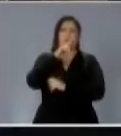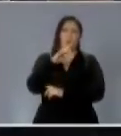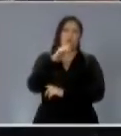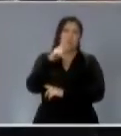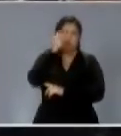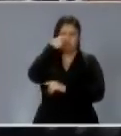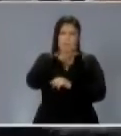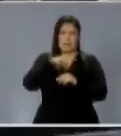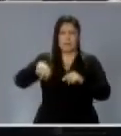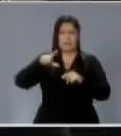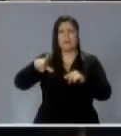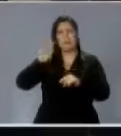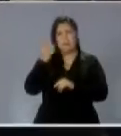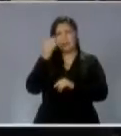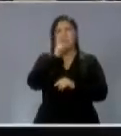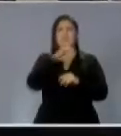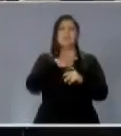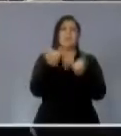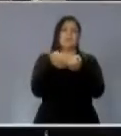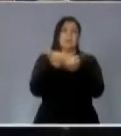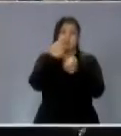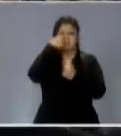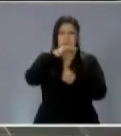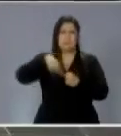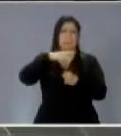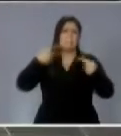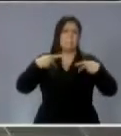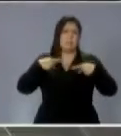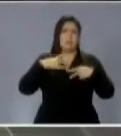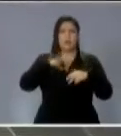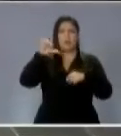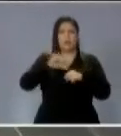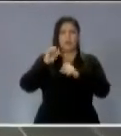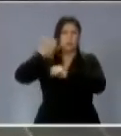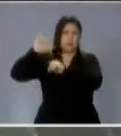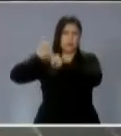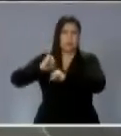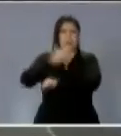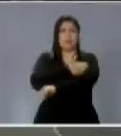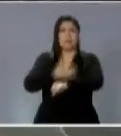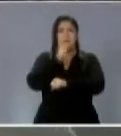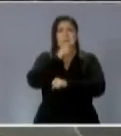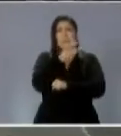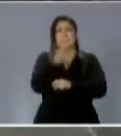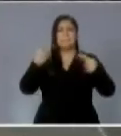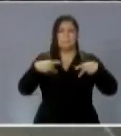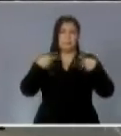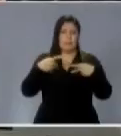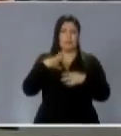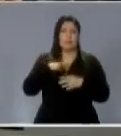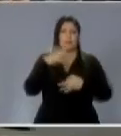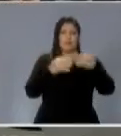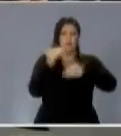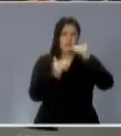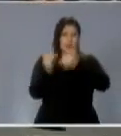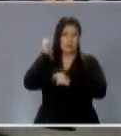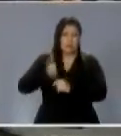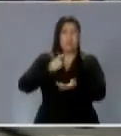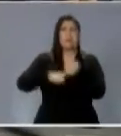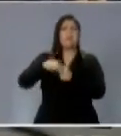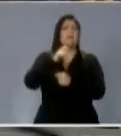en Iguala Guerrero. Así que sí, entre las cifras creíbles que podemos compartir con el presidente está ese crimen